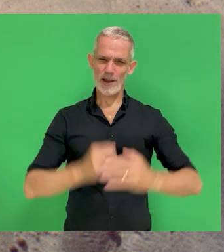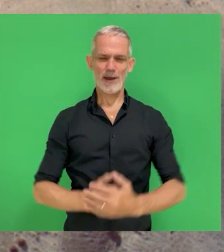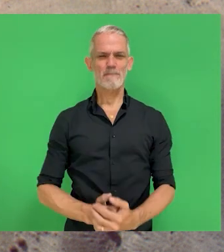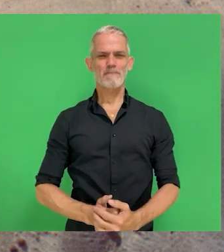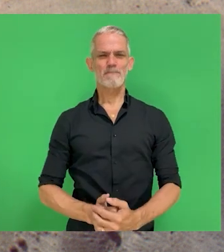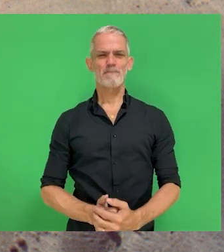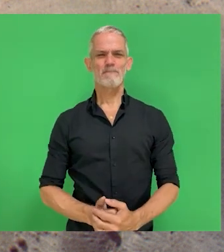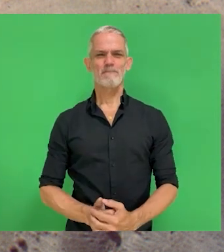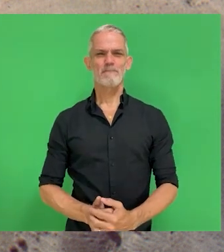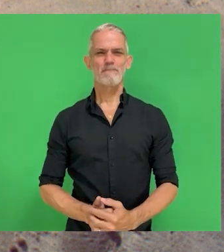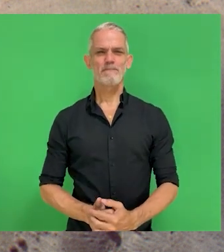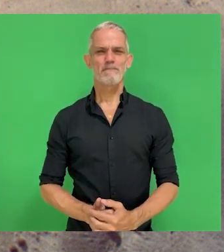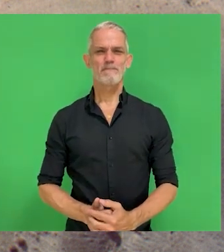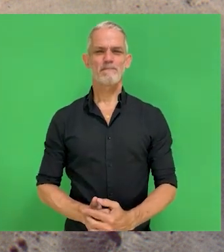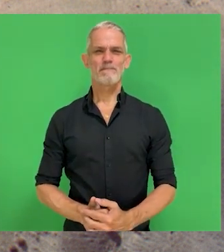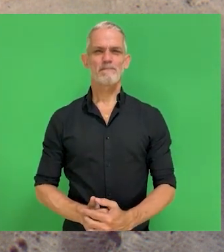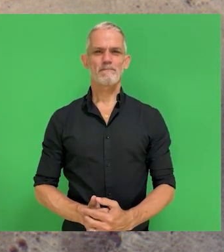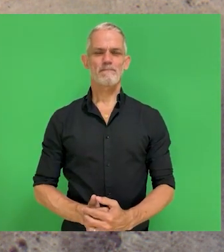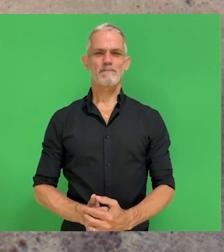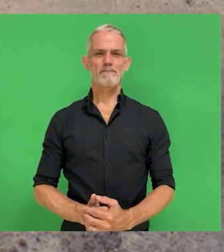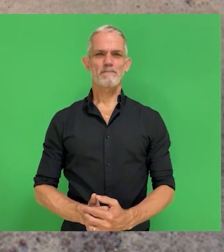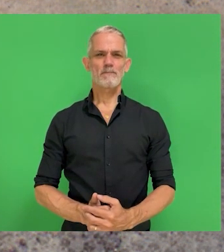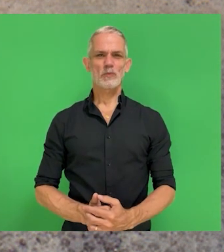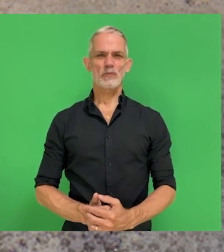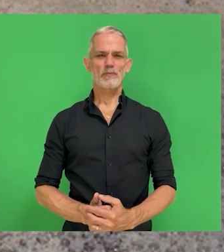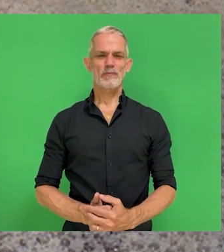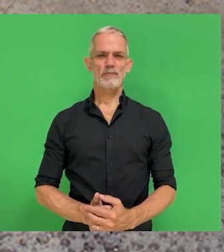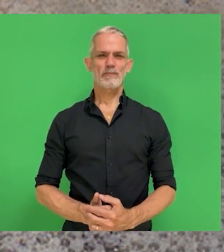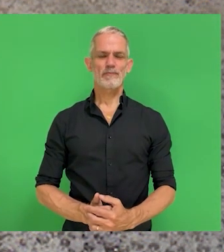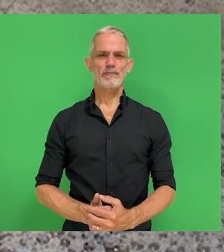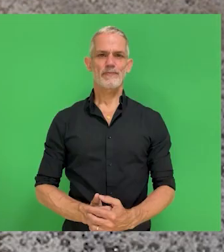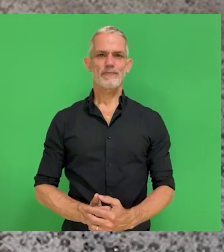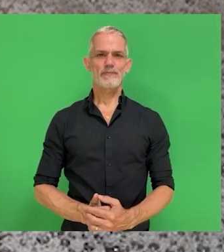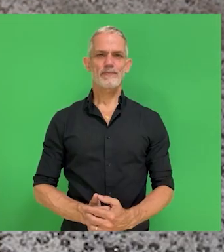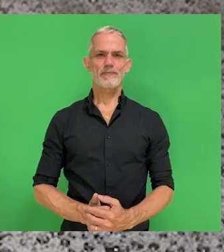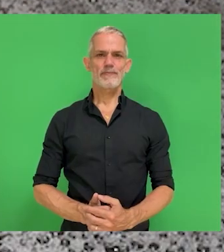desértica vista desde la altura. Un curso seco de agua atraviesa el lugar.